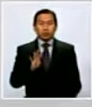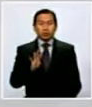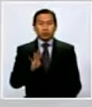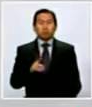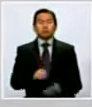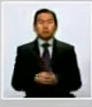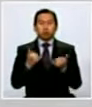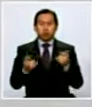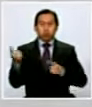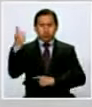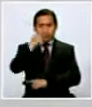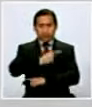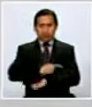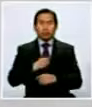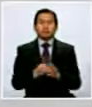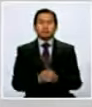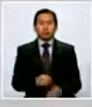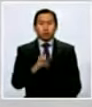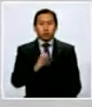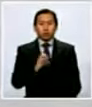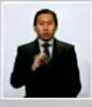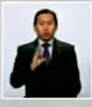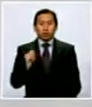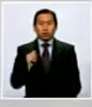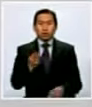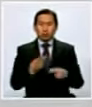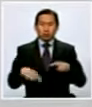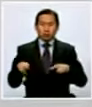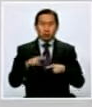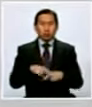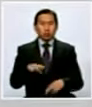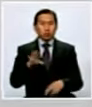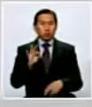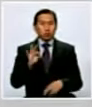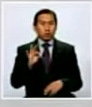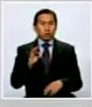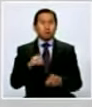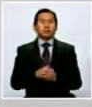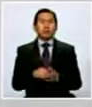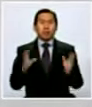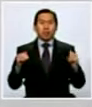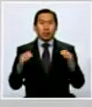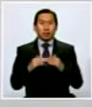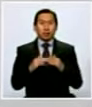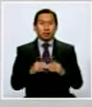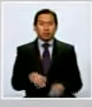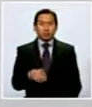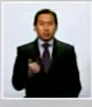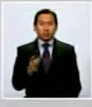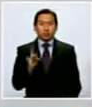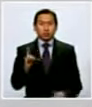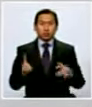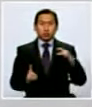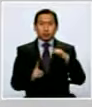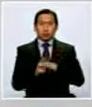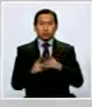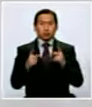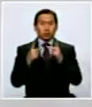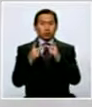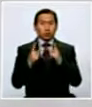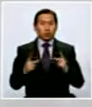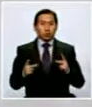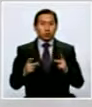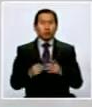para el día de hoy. Cochabamba incrementa 9 casos, La Paz 18,